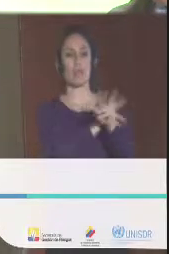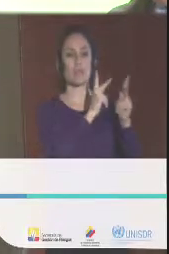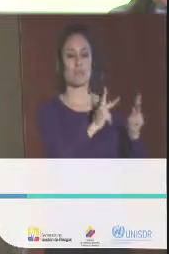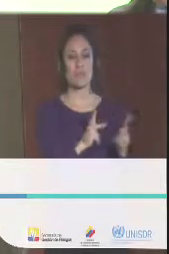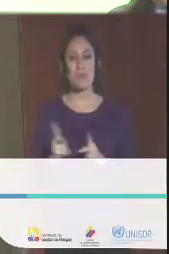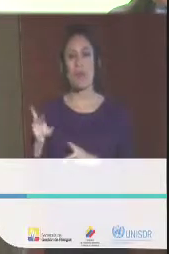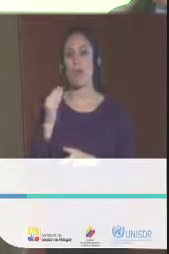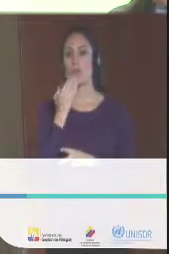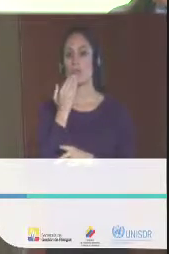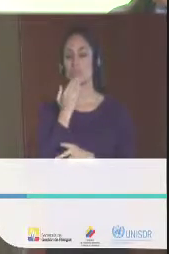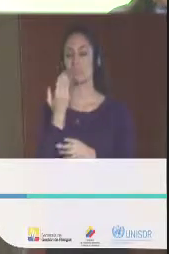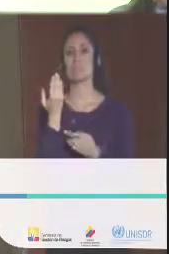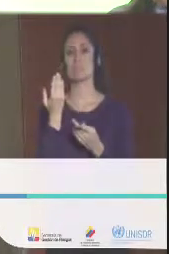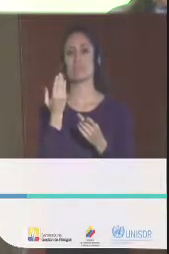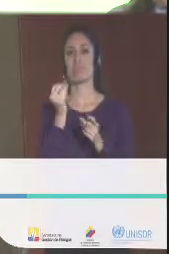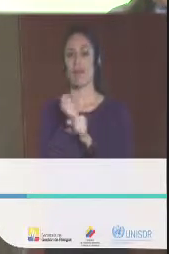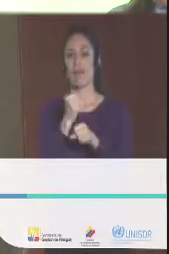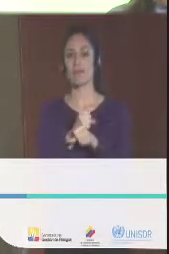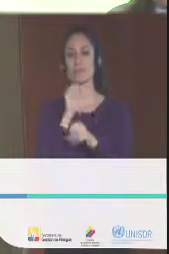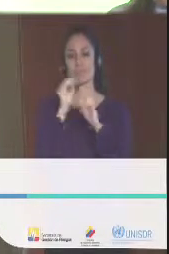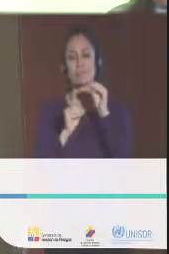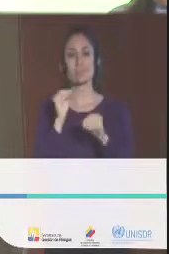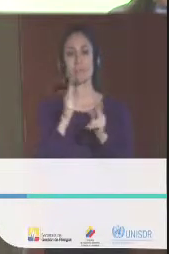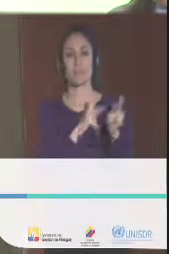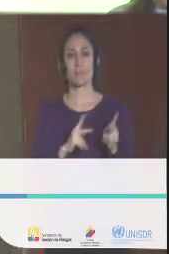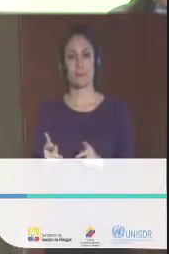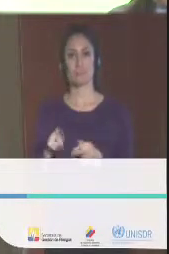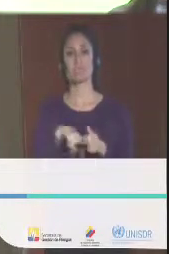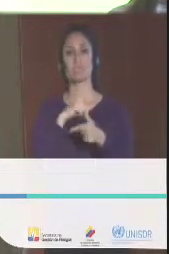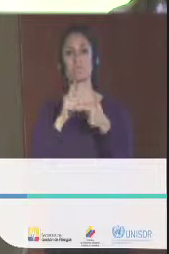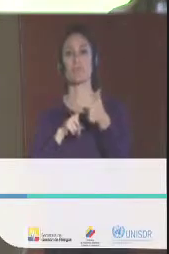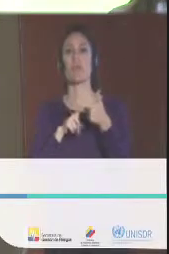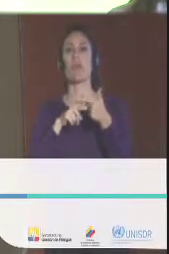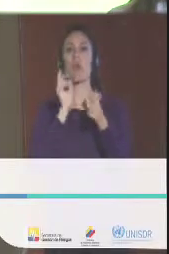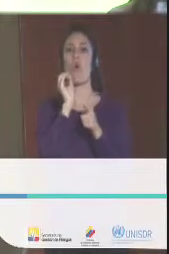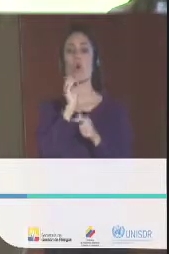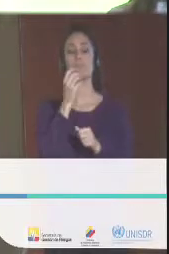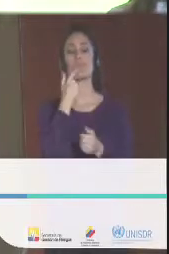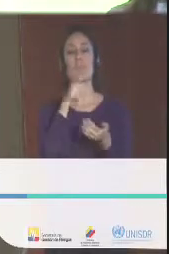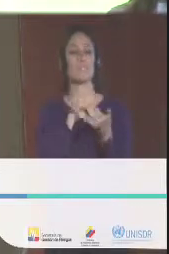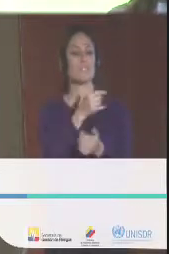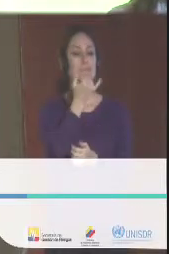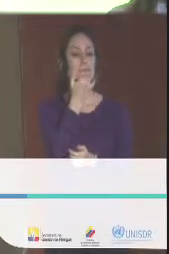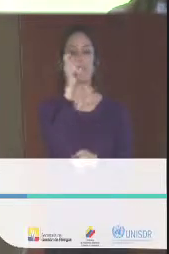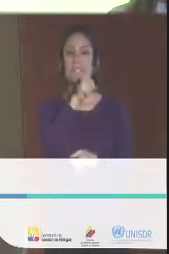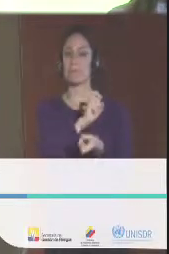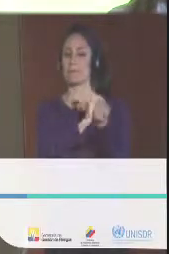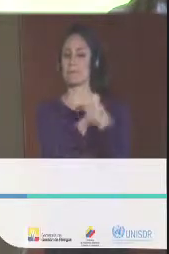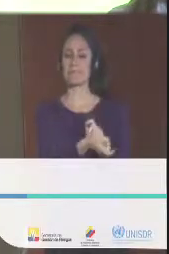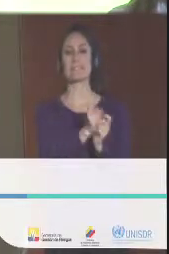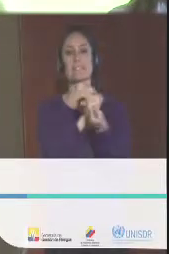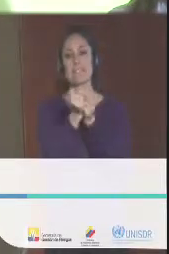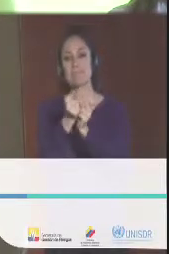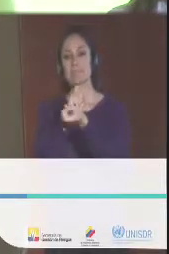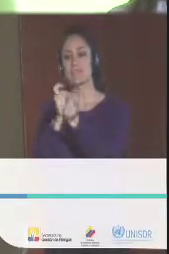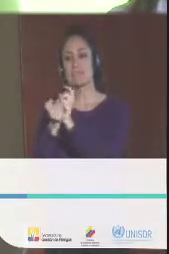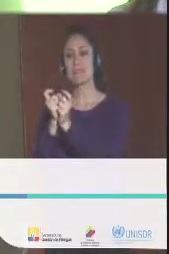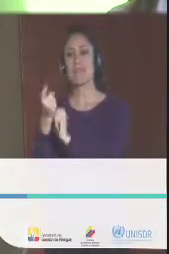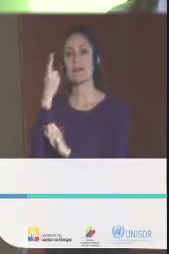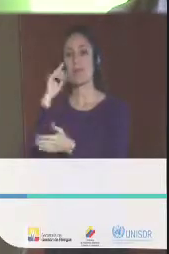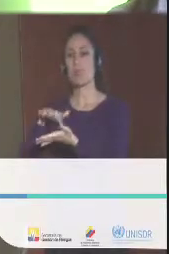nuestros territorios. Segundo, estas medidas de carácter correctiva o de mitigación, que representa reducir